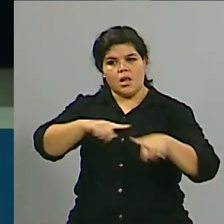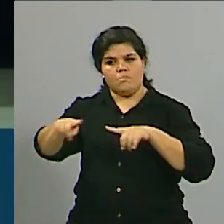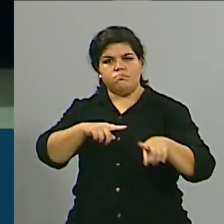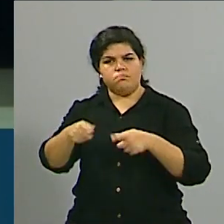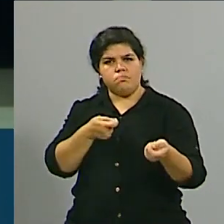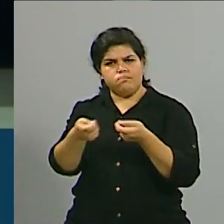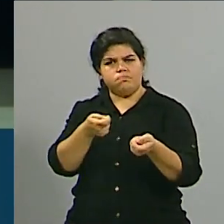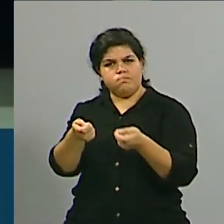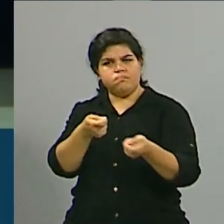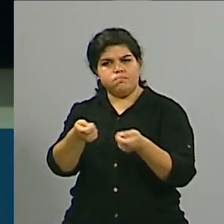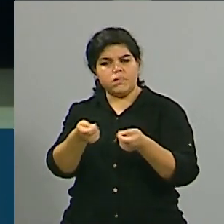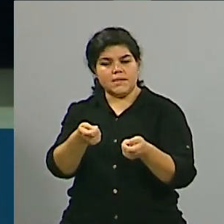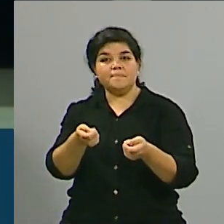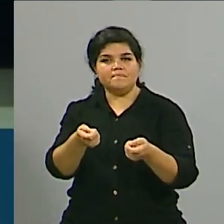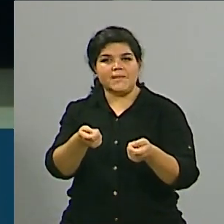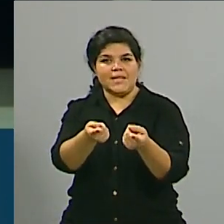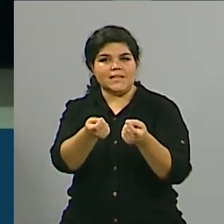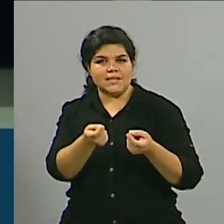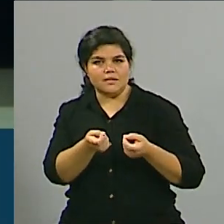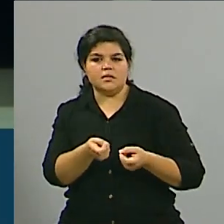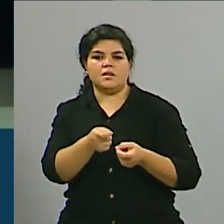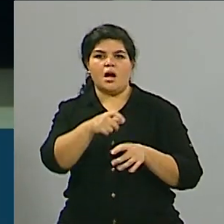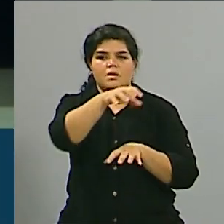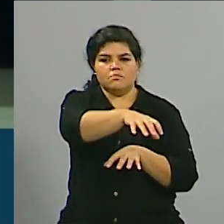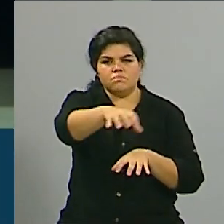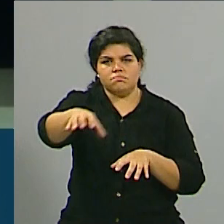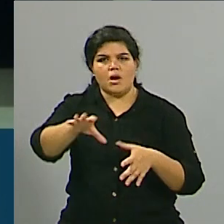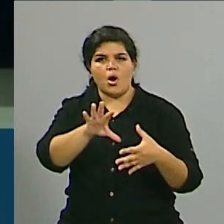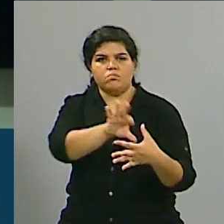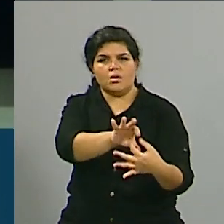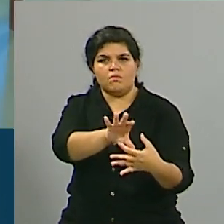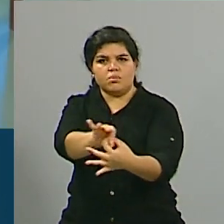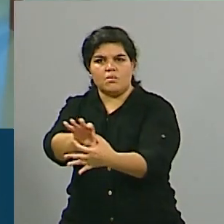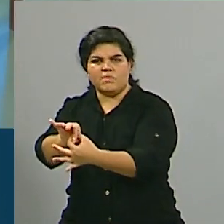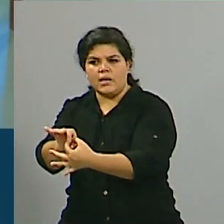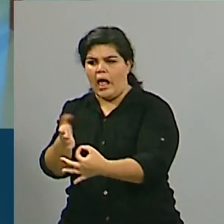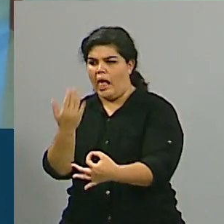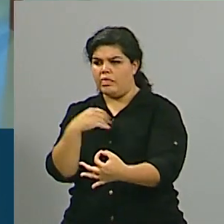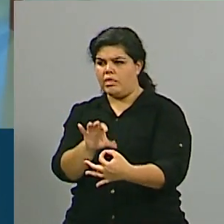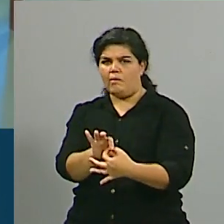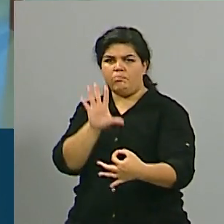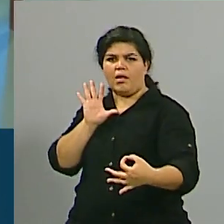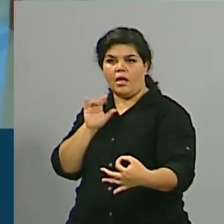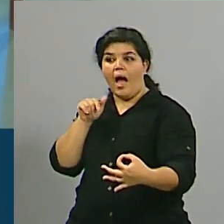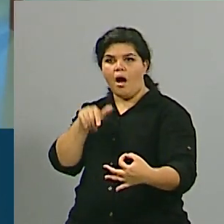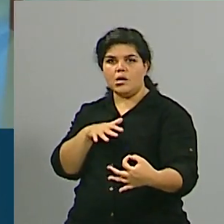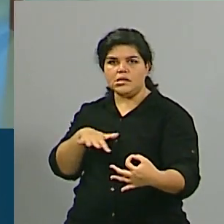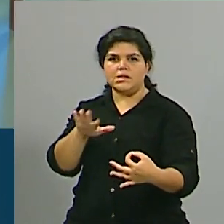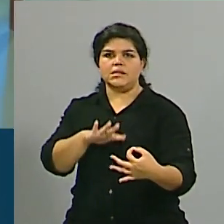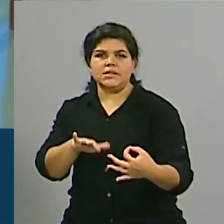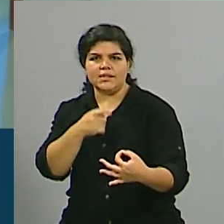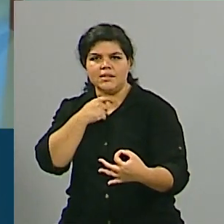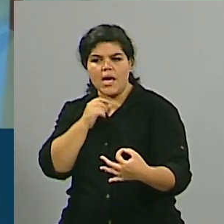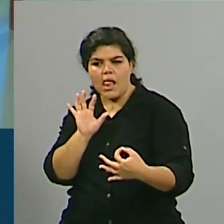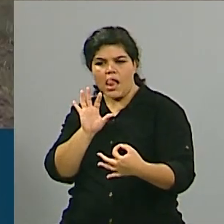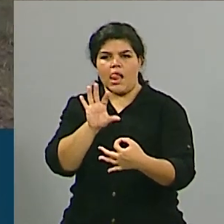que hacer unión con algunos sectores con los cuales hasta no hace mucho no comulgaba, y ahora los vemos juntos tratando de mostrar una